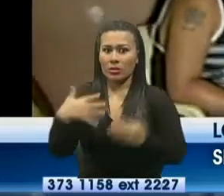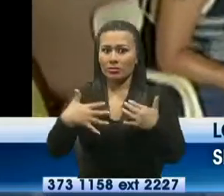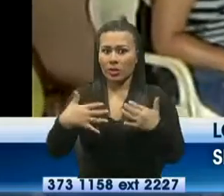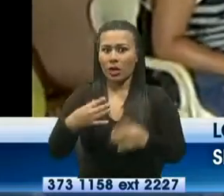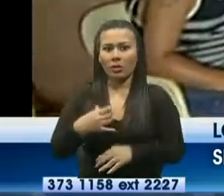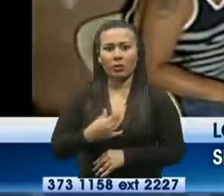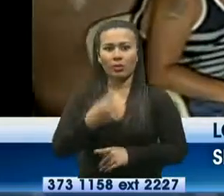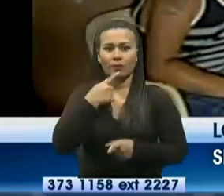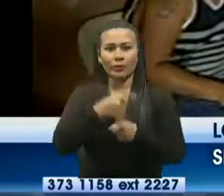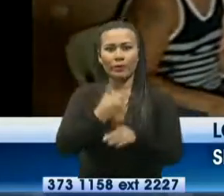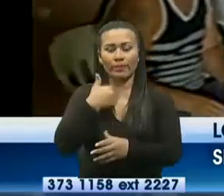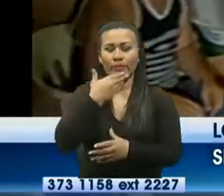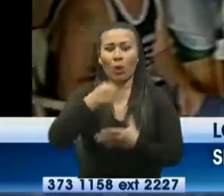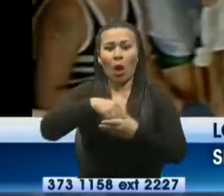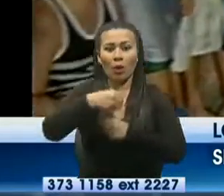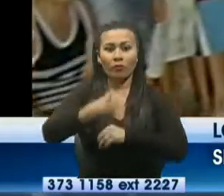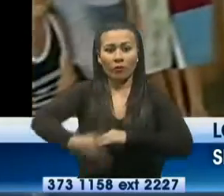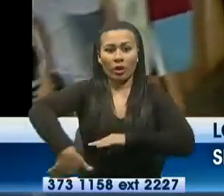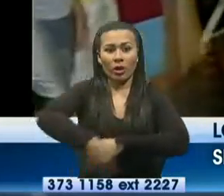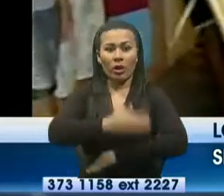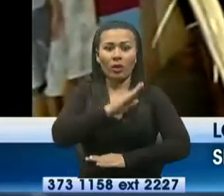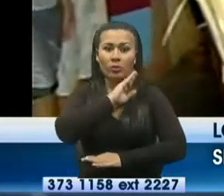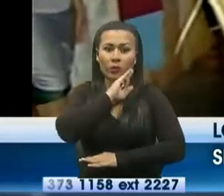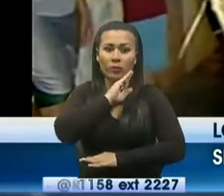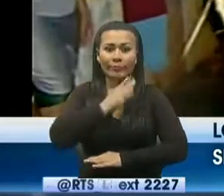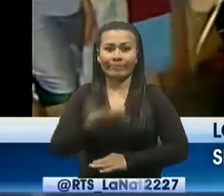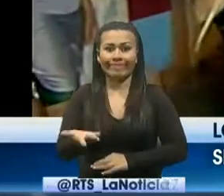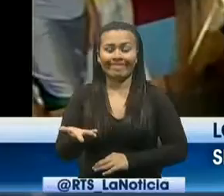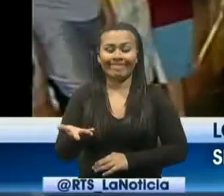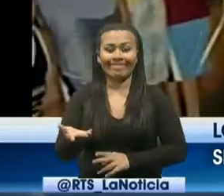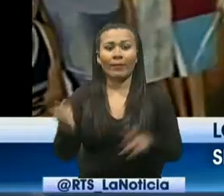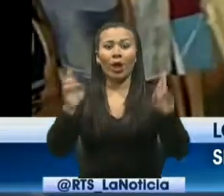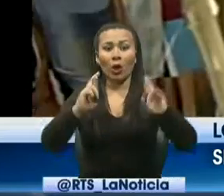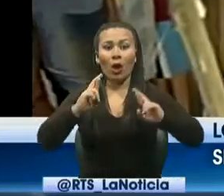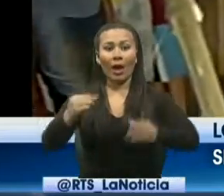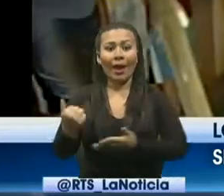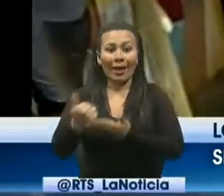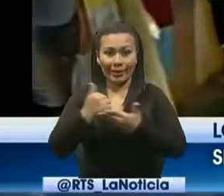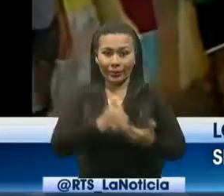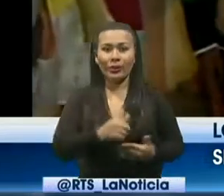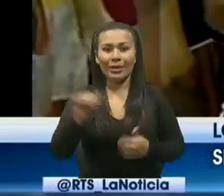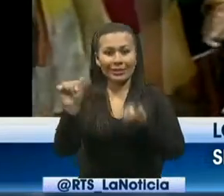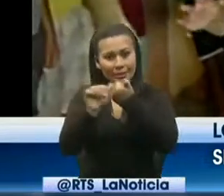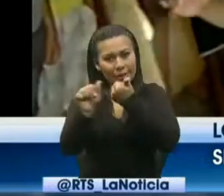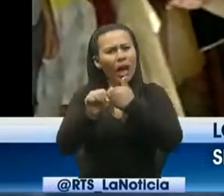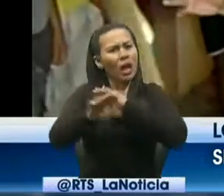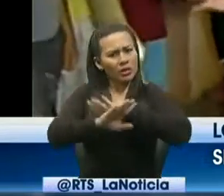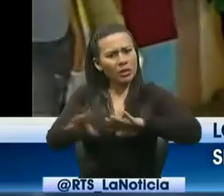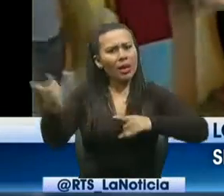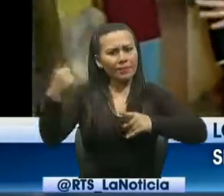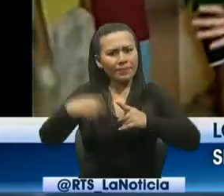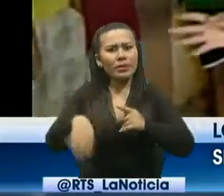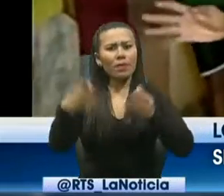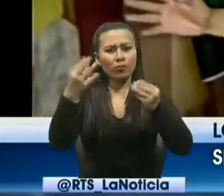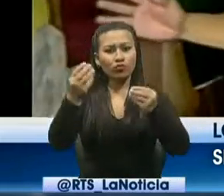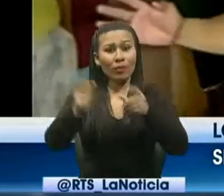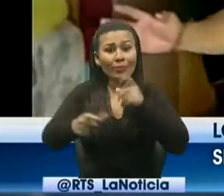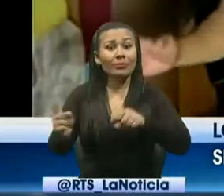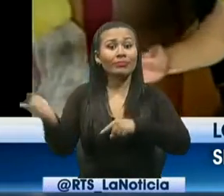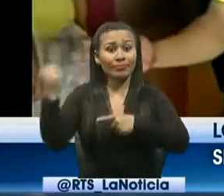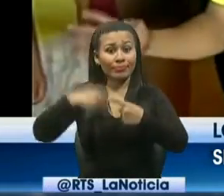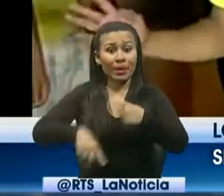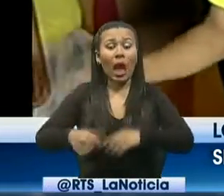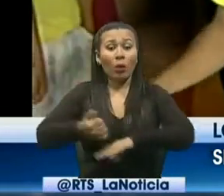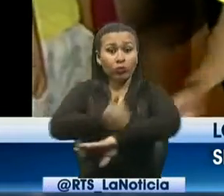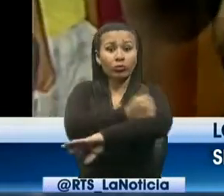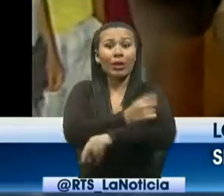entonces. Bien, como nosotros sabemos, la ayuda está por llegar, la ayuda está en camino. Solo hay que tener un poco de paciencia, así como lo